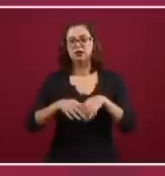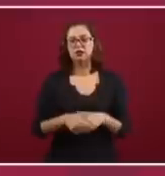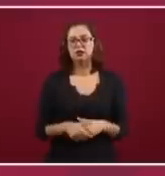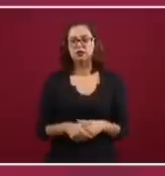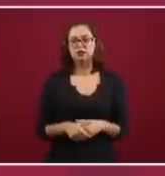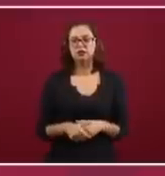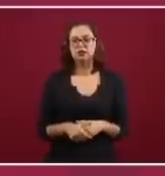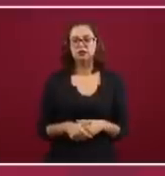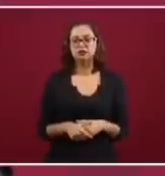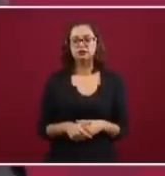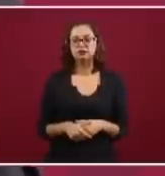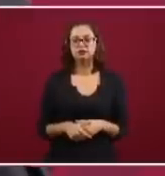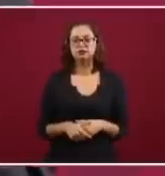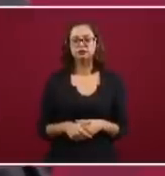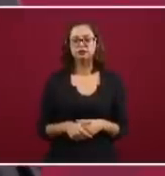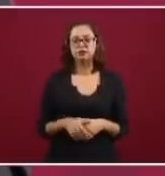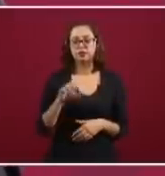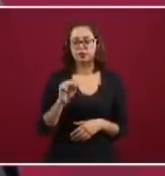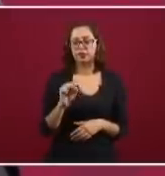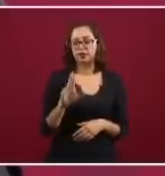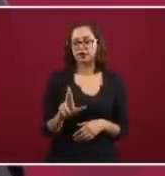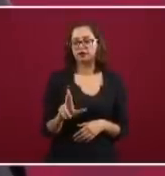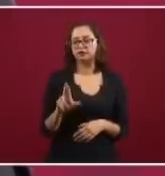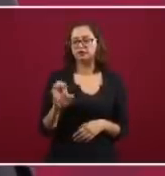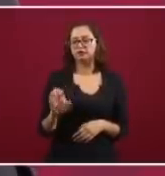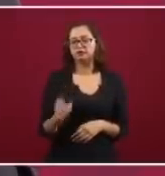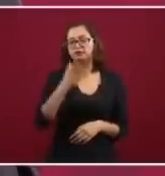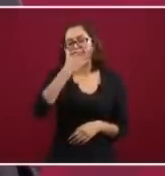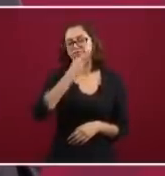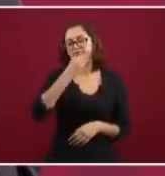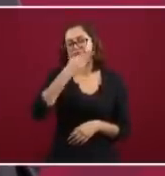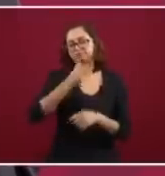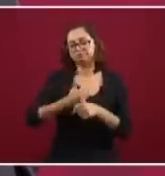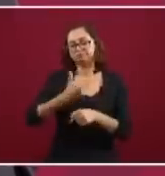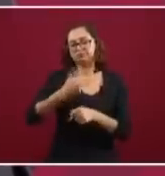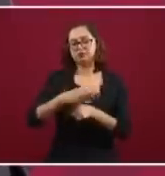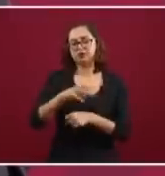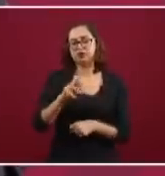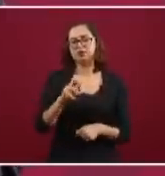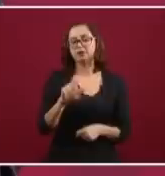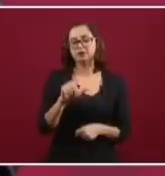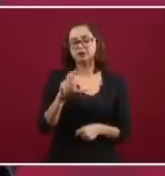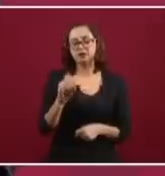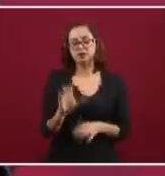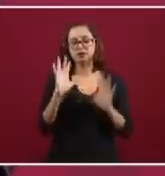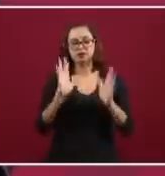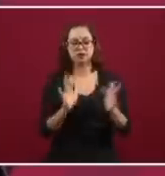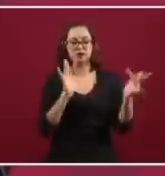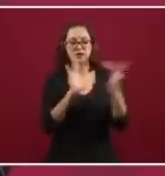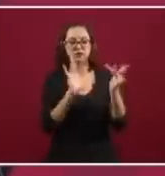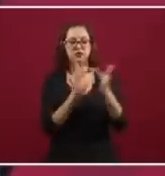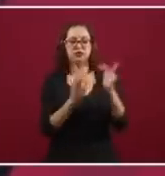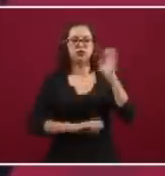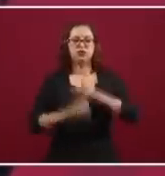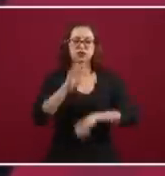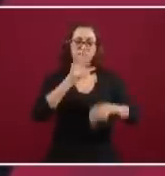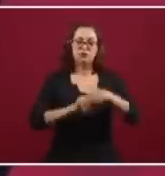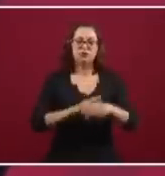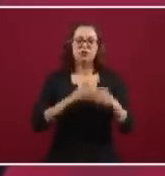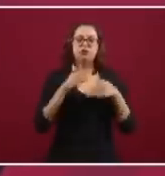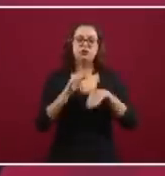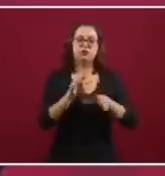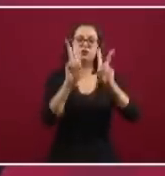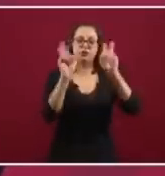el secretario de Relaciones Exteriores, Marcelo Ebrard, tiene comunicación con el embajador, en este